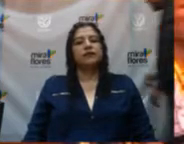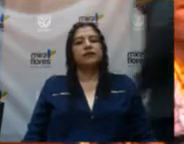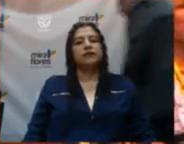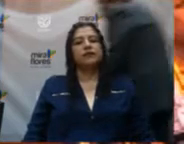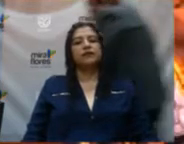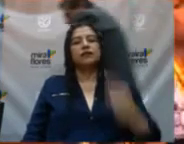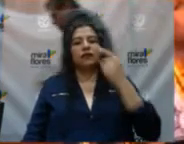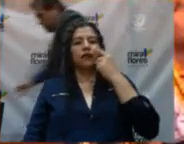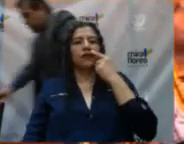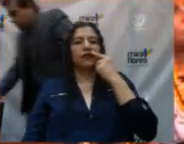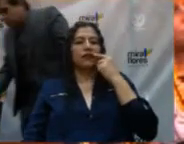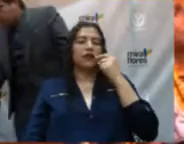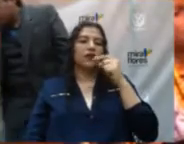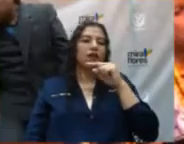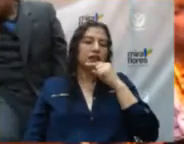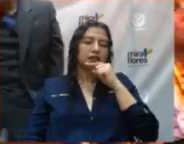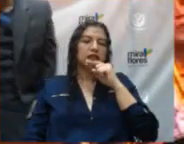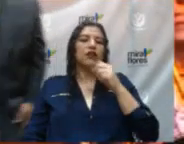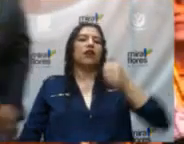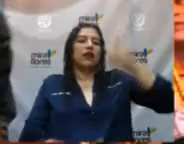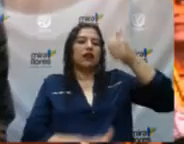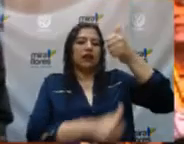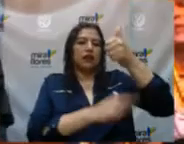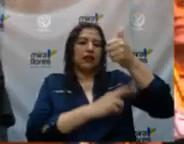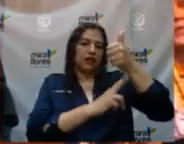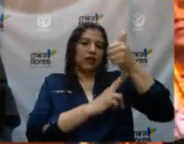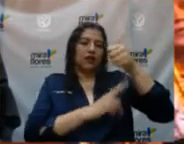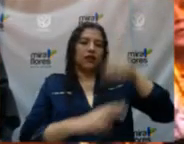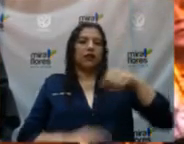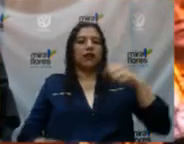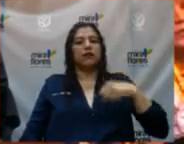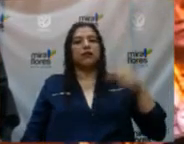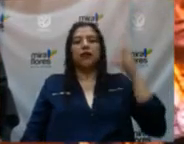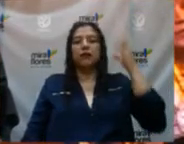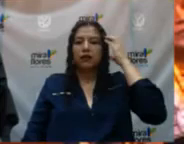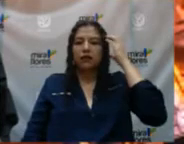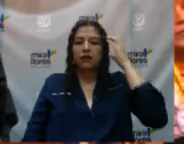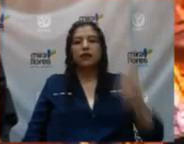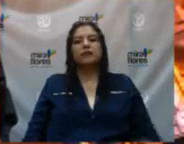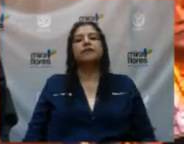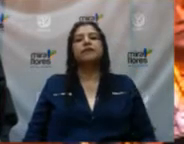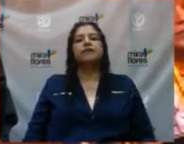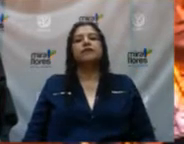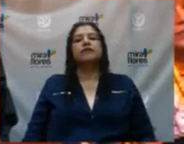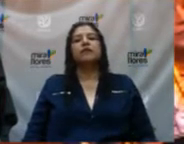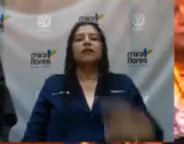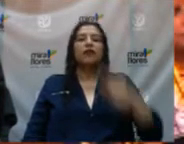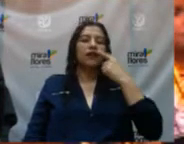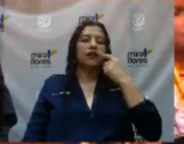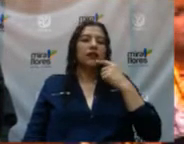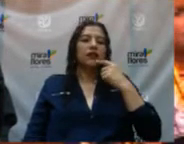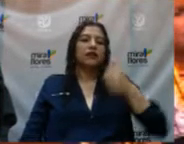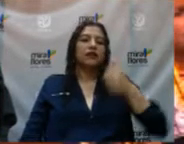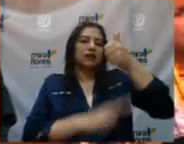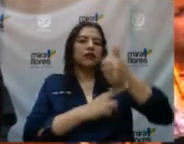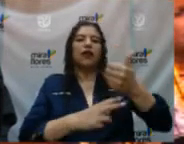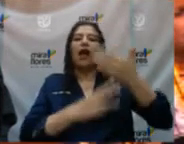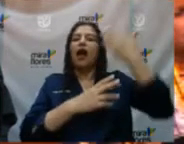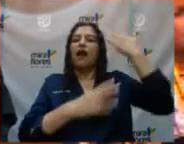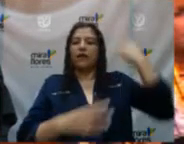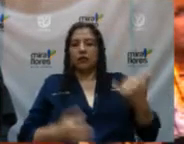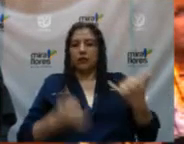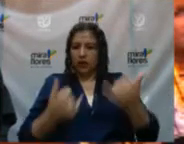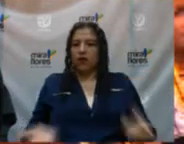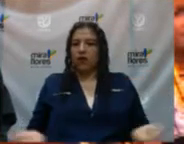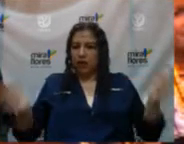Señoras y señores regidores de la Municipalidad de Miraflores, señores ex-regidores de la Municipalidad, también presentes